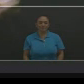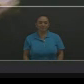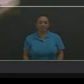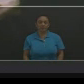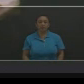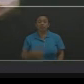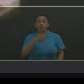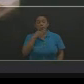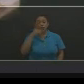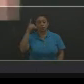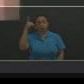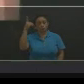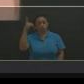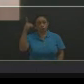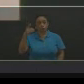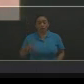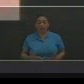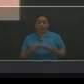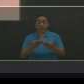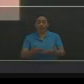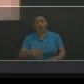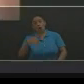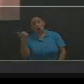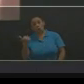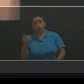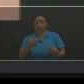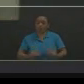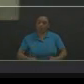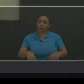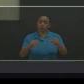Y Dios le da otra oportunidad.